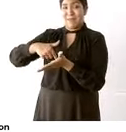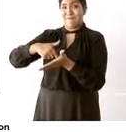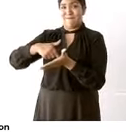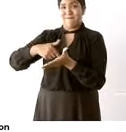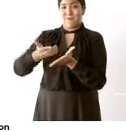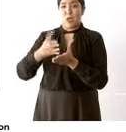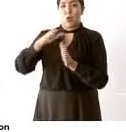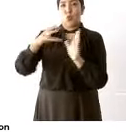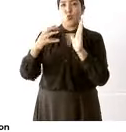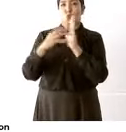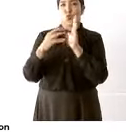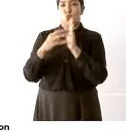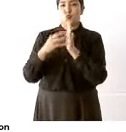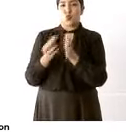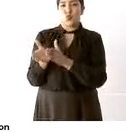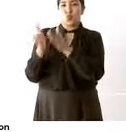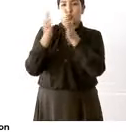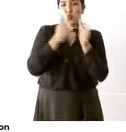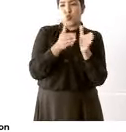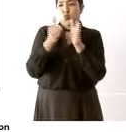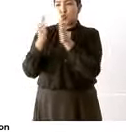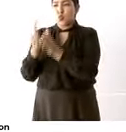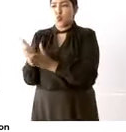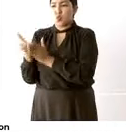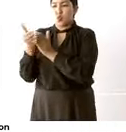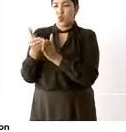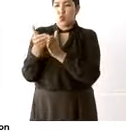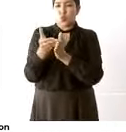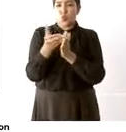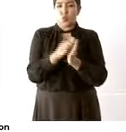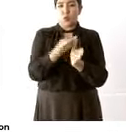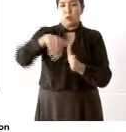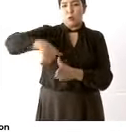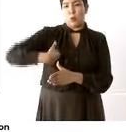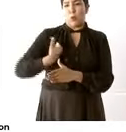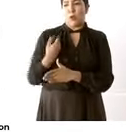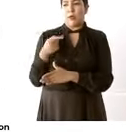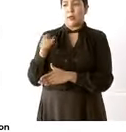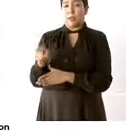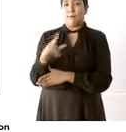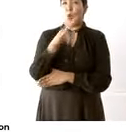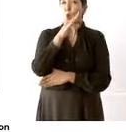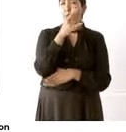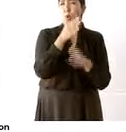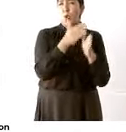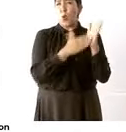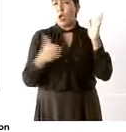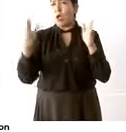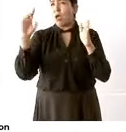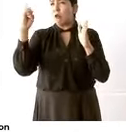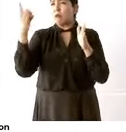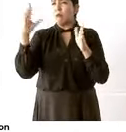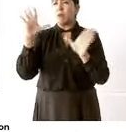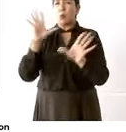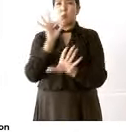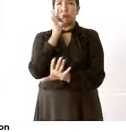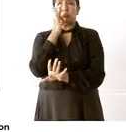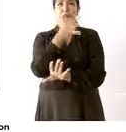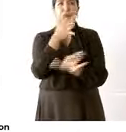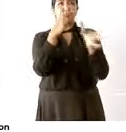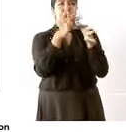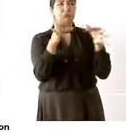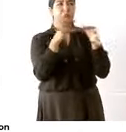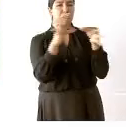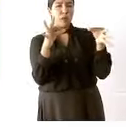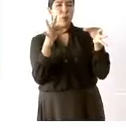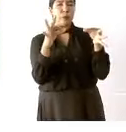una licitación internacional que se tiene que hacer, aunque le pusimos aquí de julio a diciembre, pero estimamos más o menos octubre, noviembre